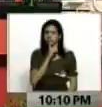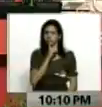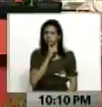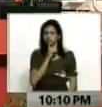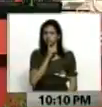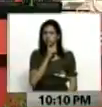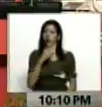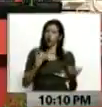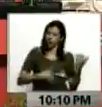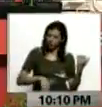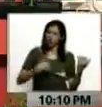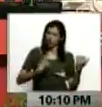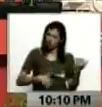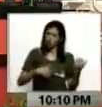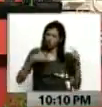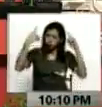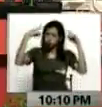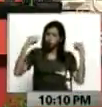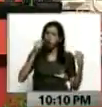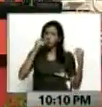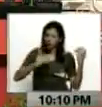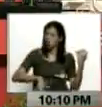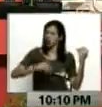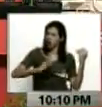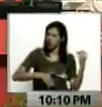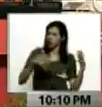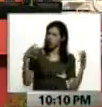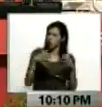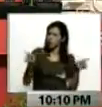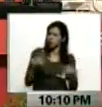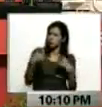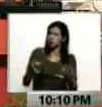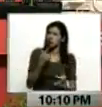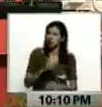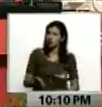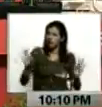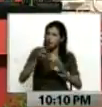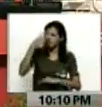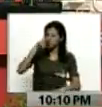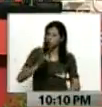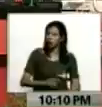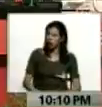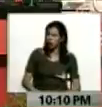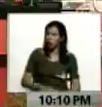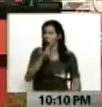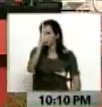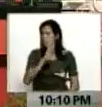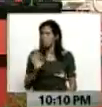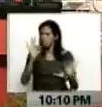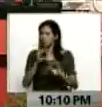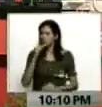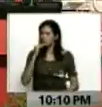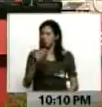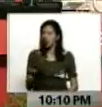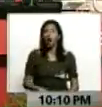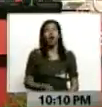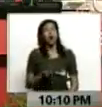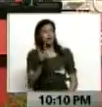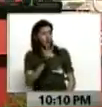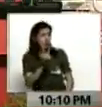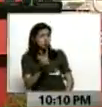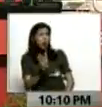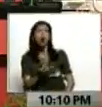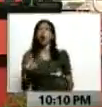Ah dónde están que no dicen nada de de de México o de Brasil Si eso ocurriera en